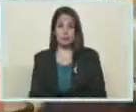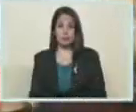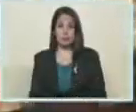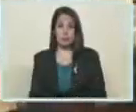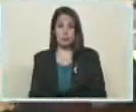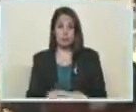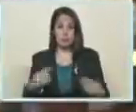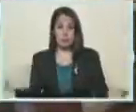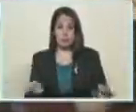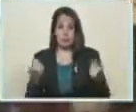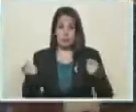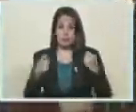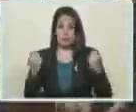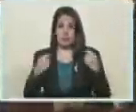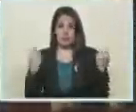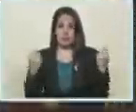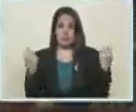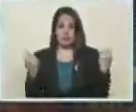Impulsar